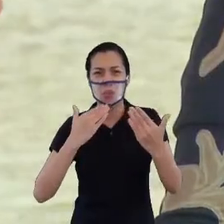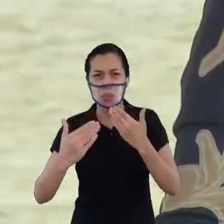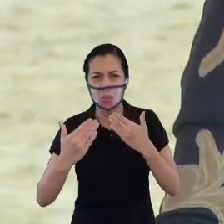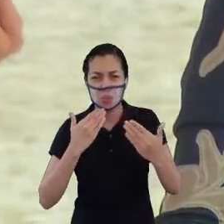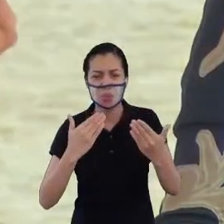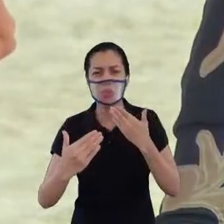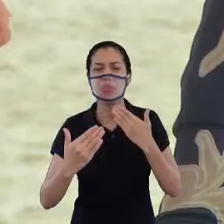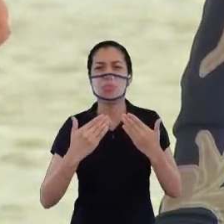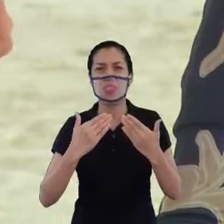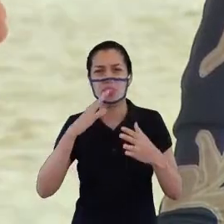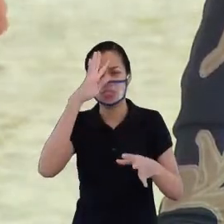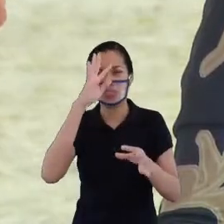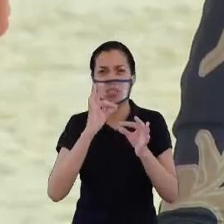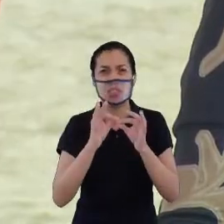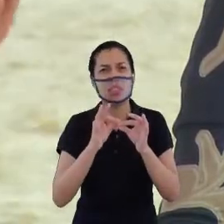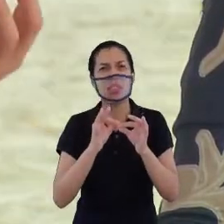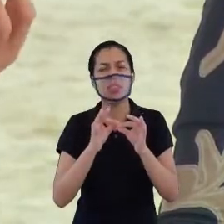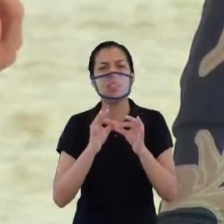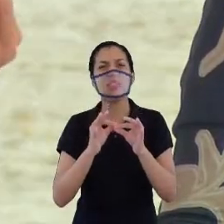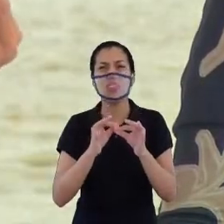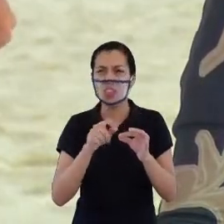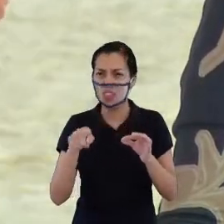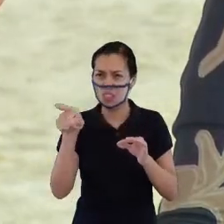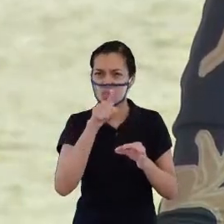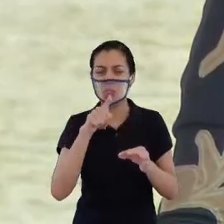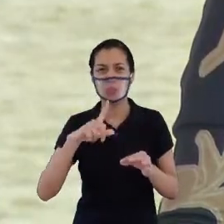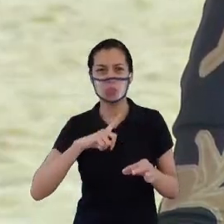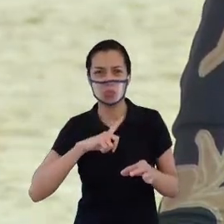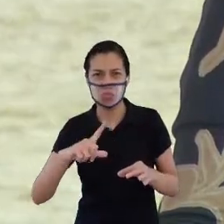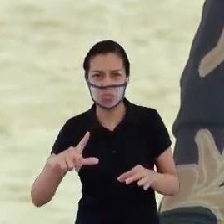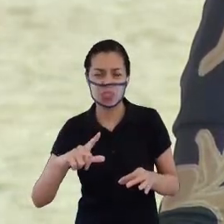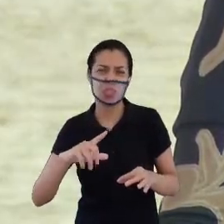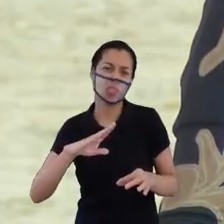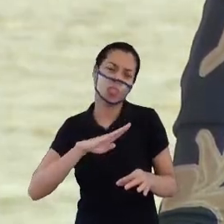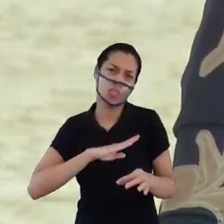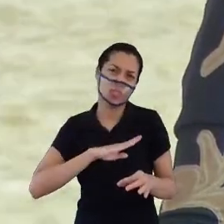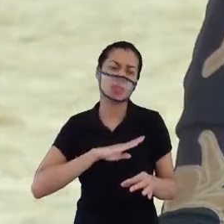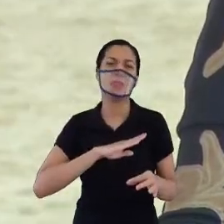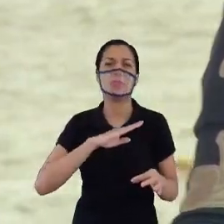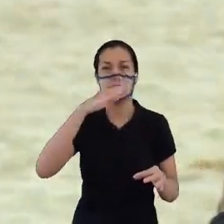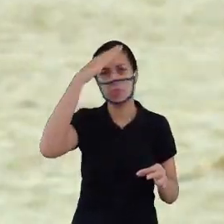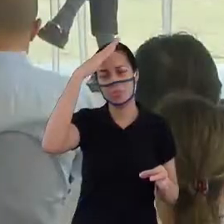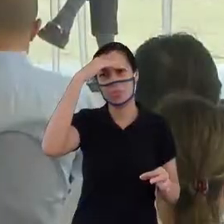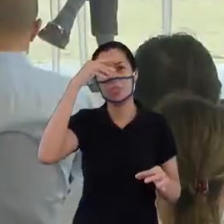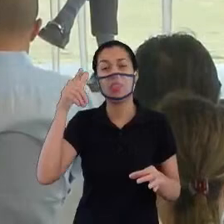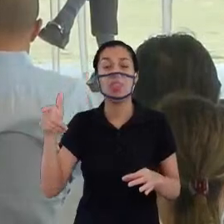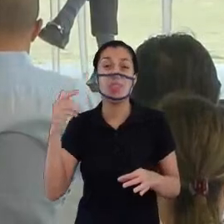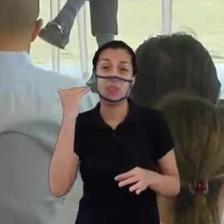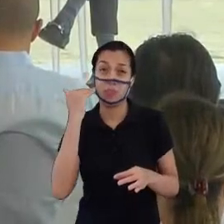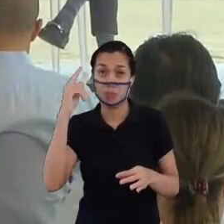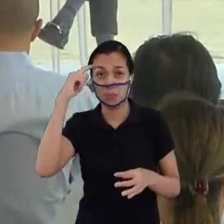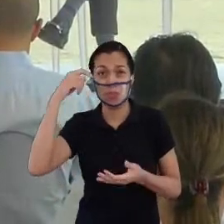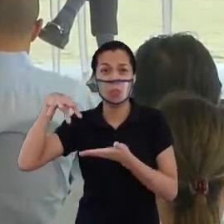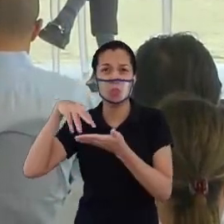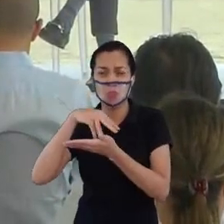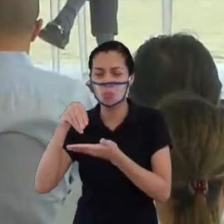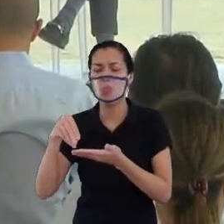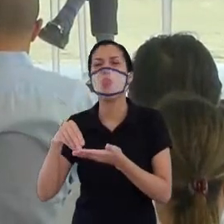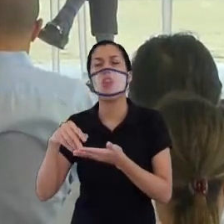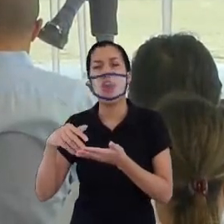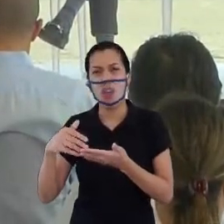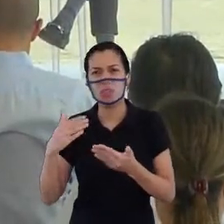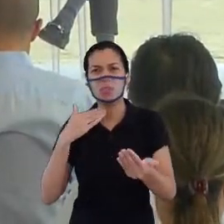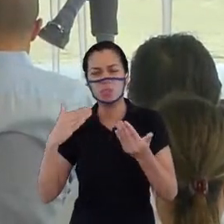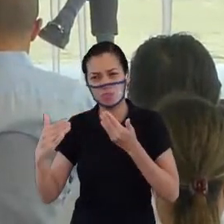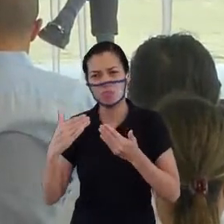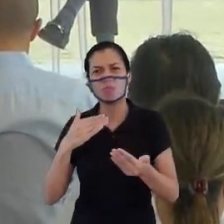una confianza muy grande en nuestros dirigentes. Y no lo digo porque Elsa y Jaime estén acá. Precisamente durante toda la pandemia, lo primero